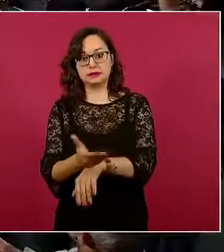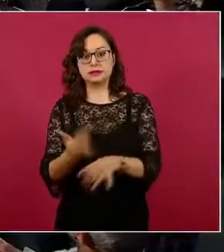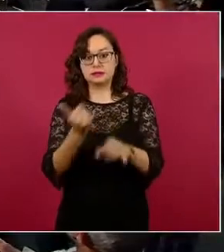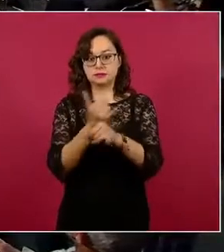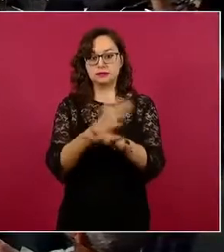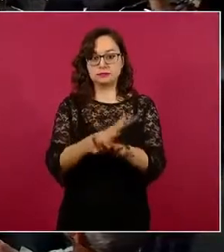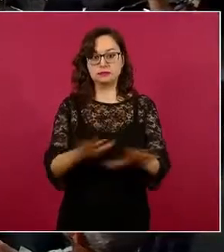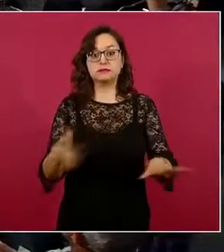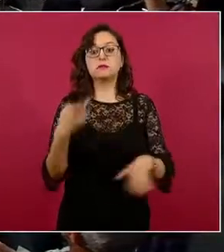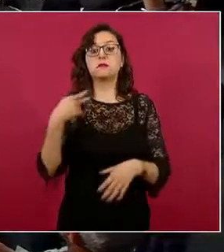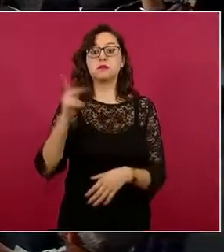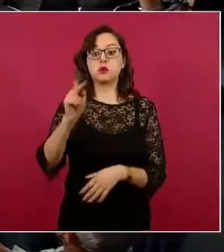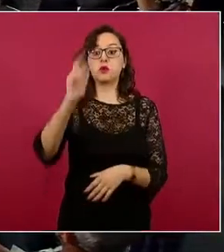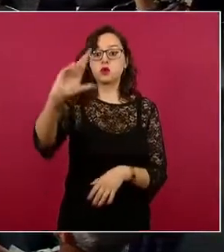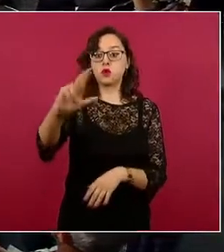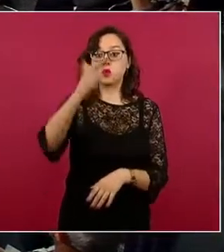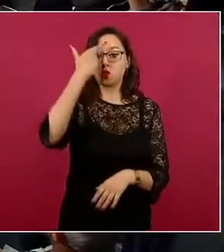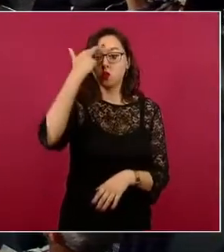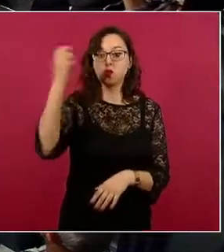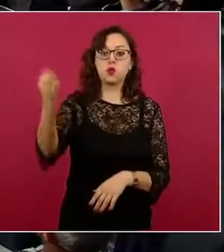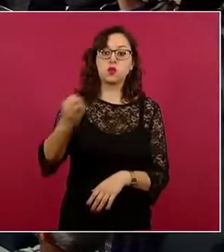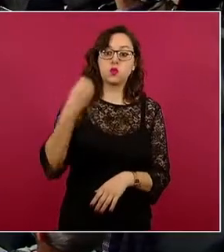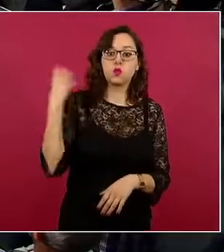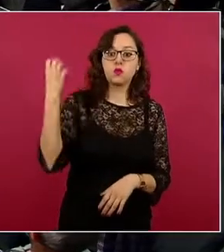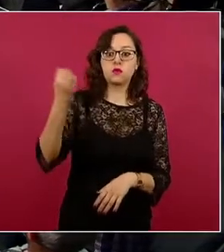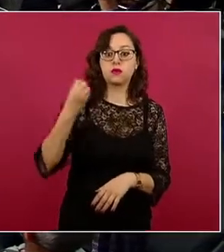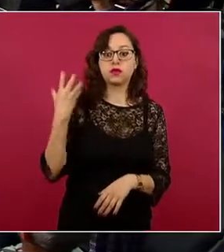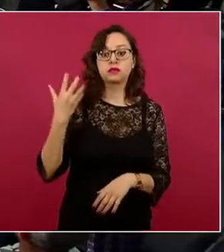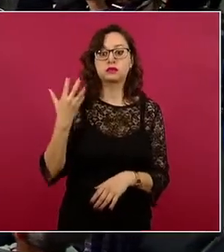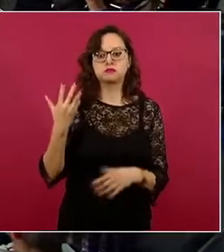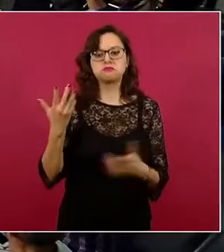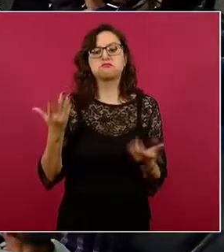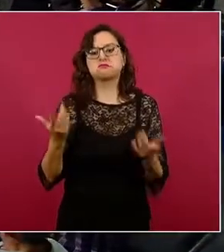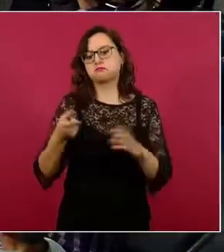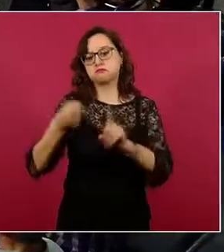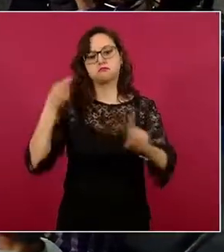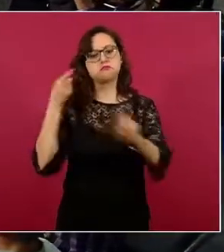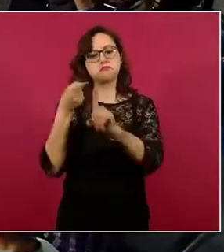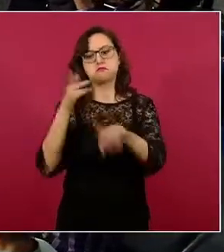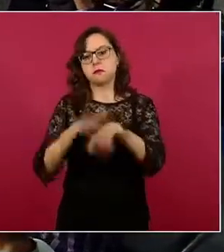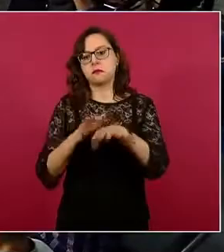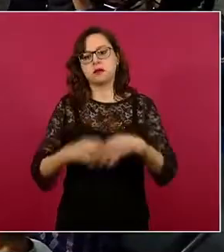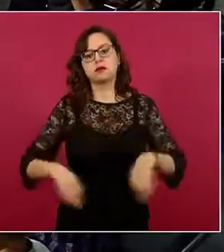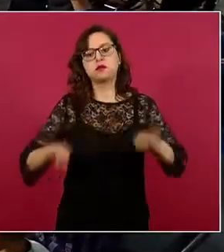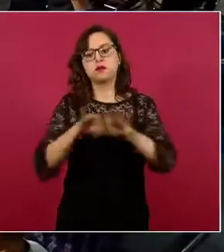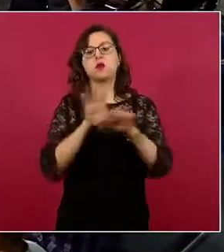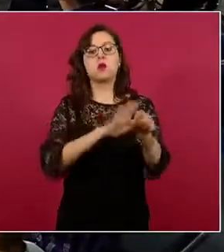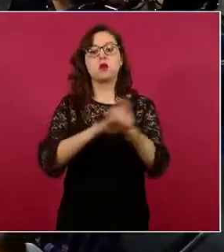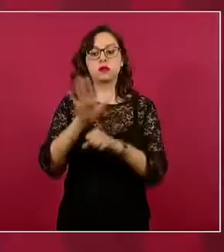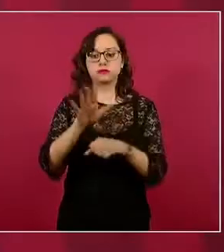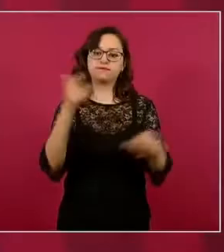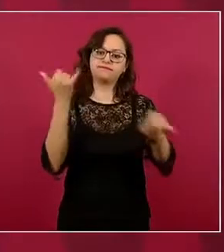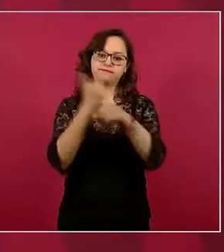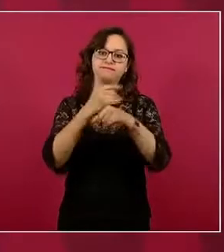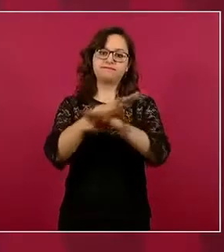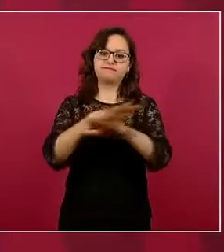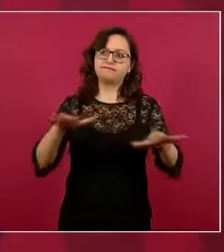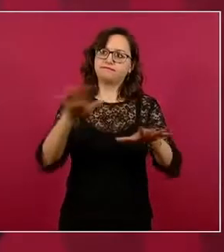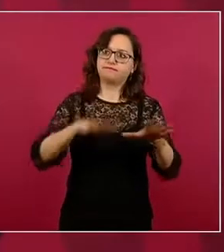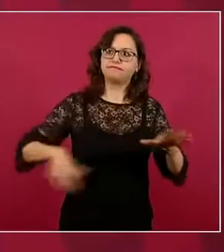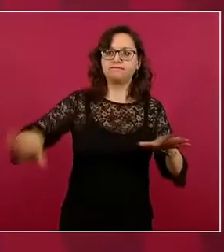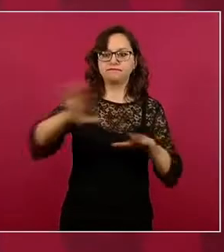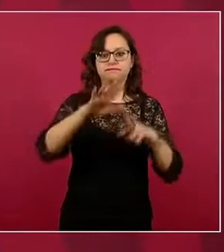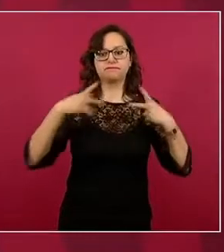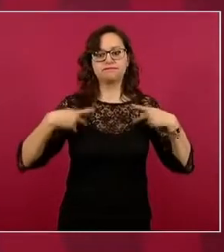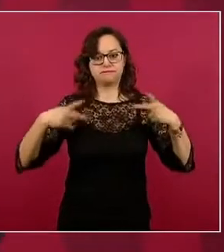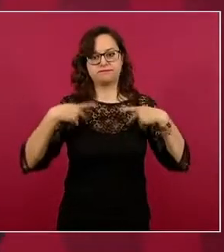esta conferencia es para informar a todo el pueblo. Entonces,